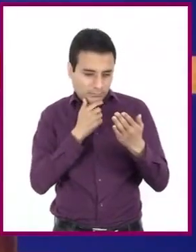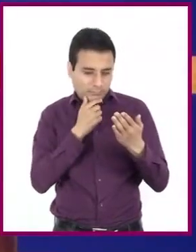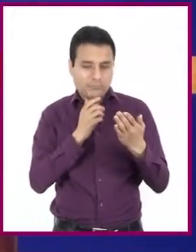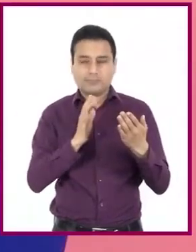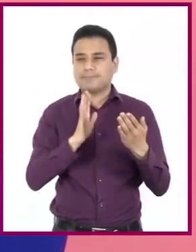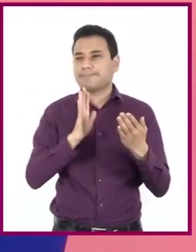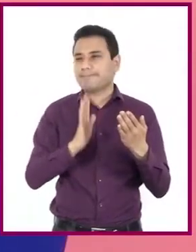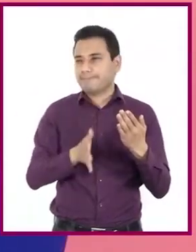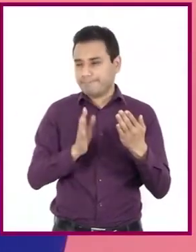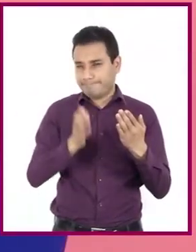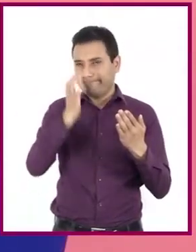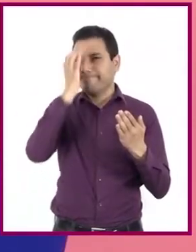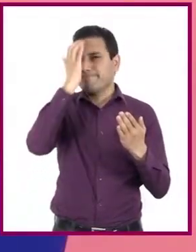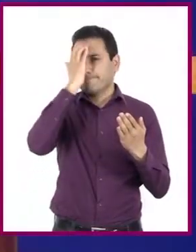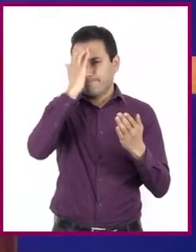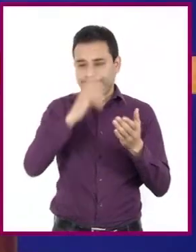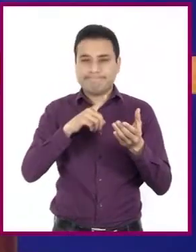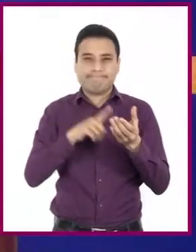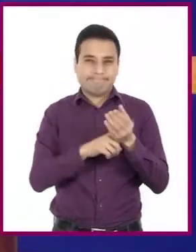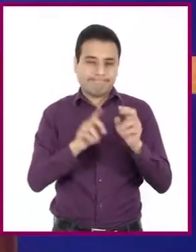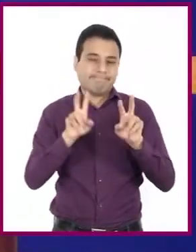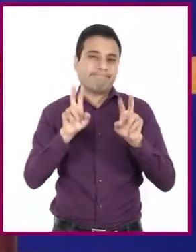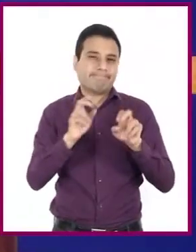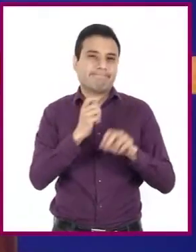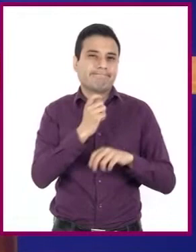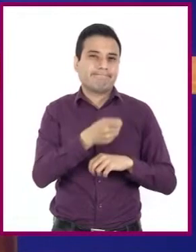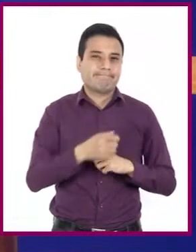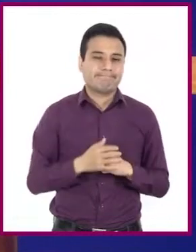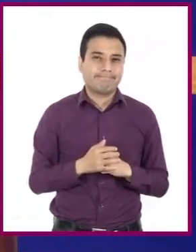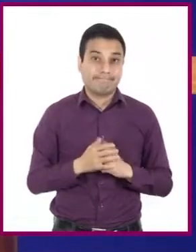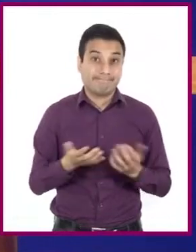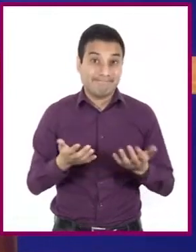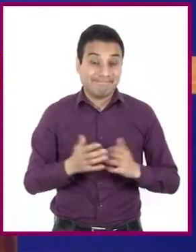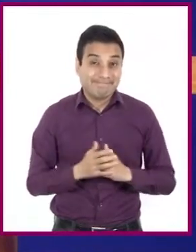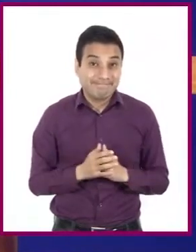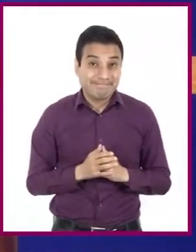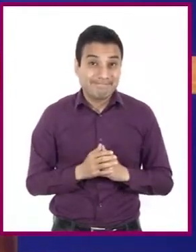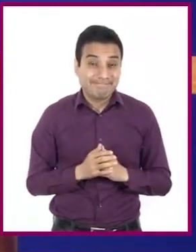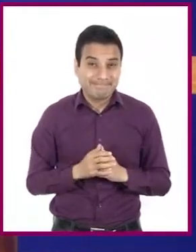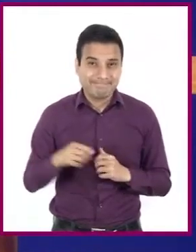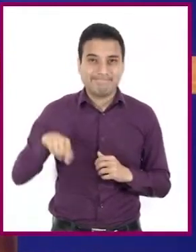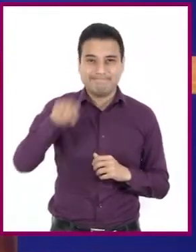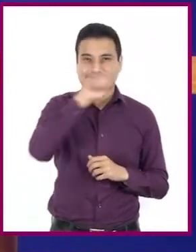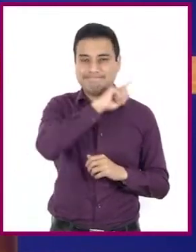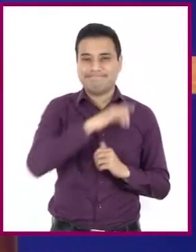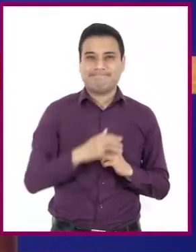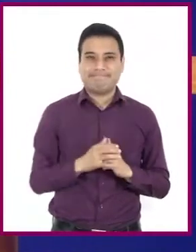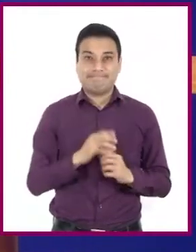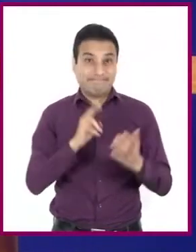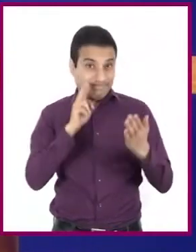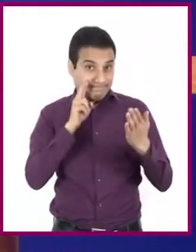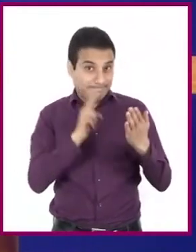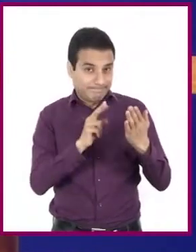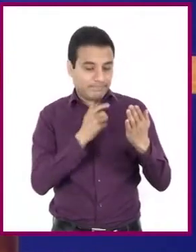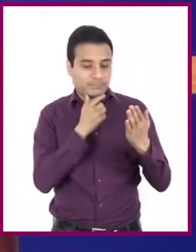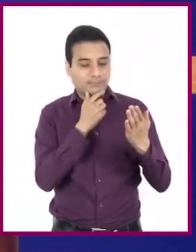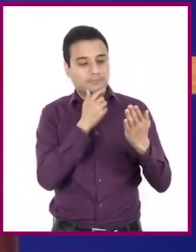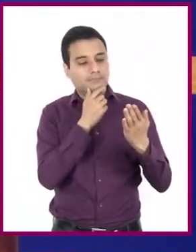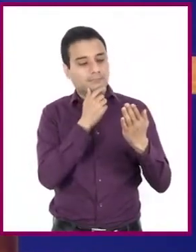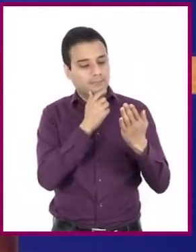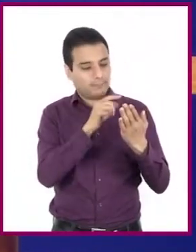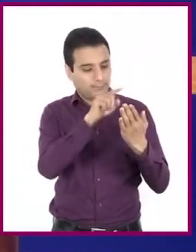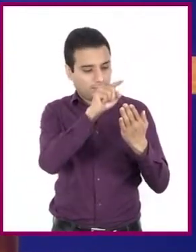del contenido del poema. Es decir, que vamos a relacionar su significado con la manera en que nos